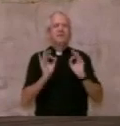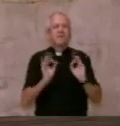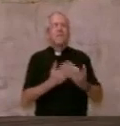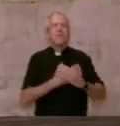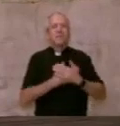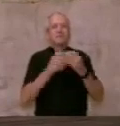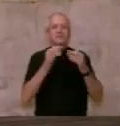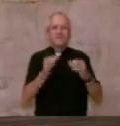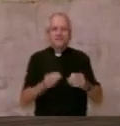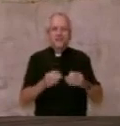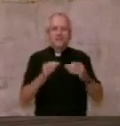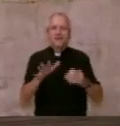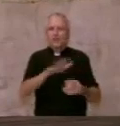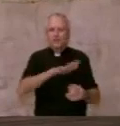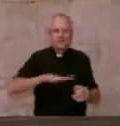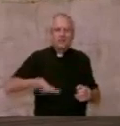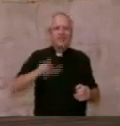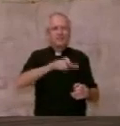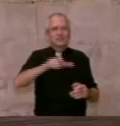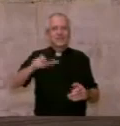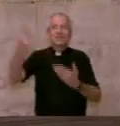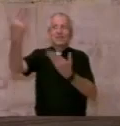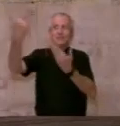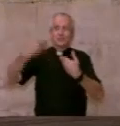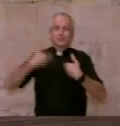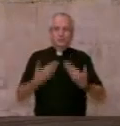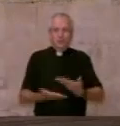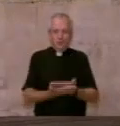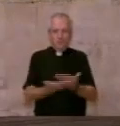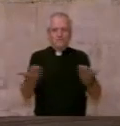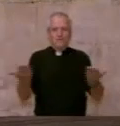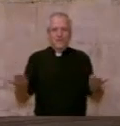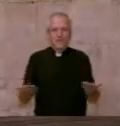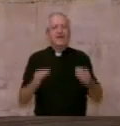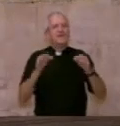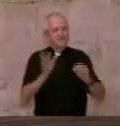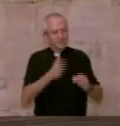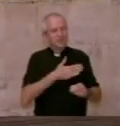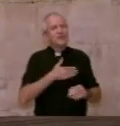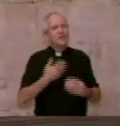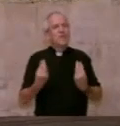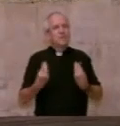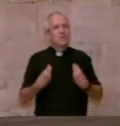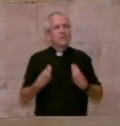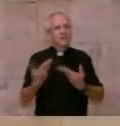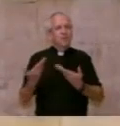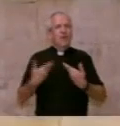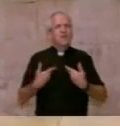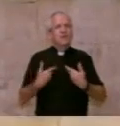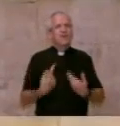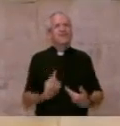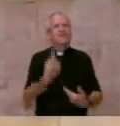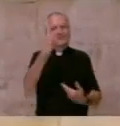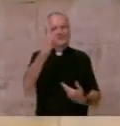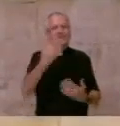Que amemos a todos aquellos que Dios nos confía. Así quiero vivir con la ayuda de